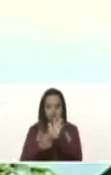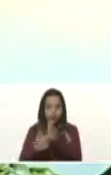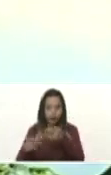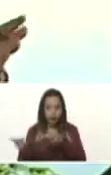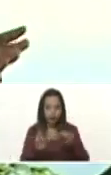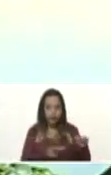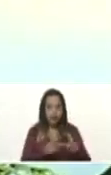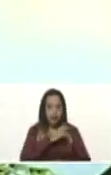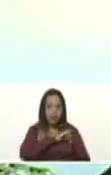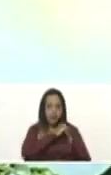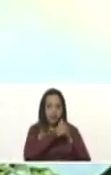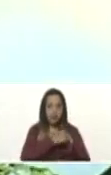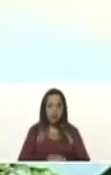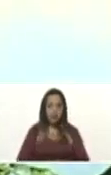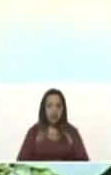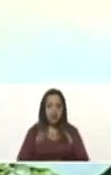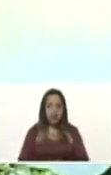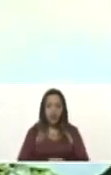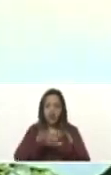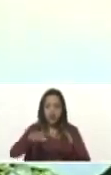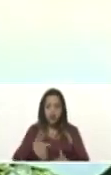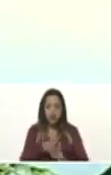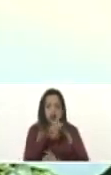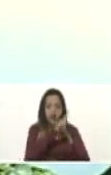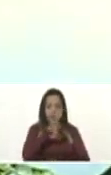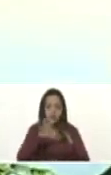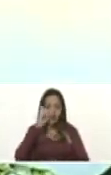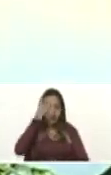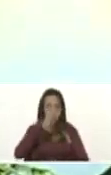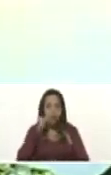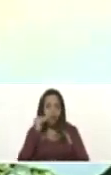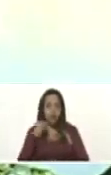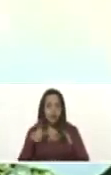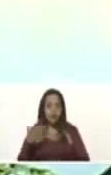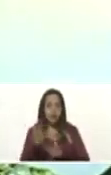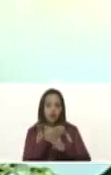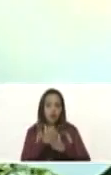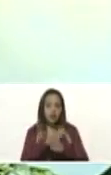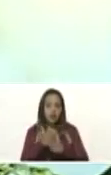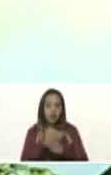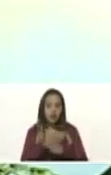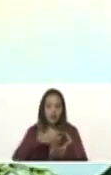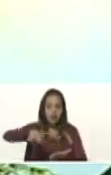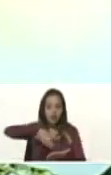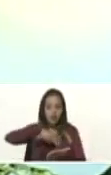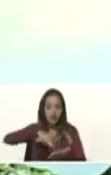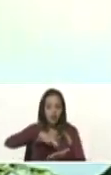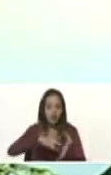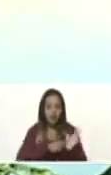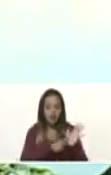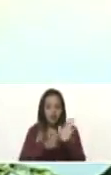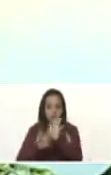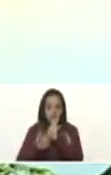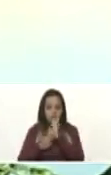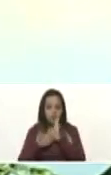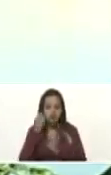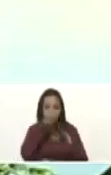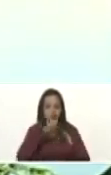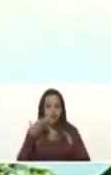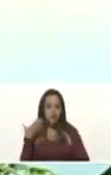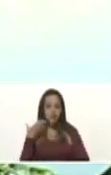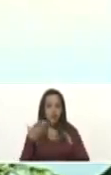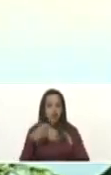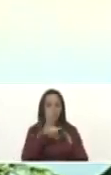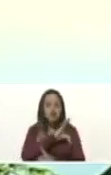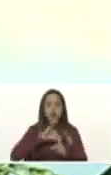Nelson Pérez, a los 14 jóvenes que estuvieron compartiendo su danza, su hermosura de la cultura